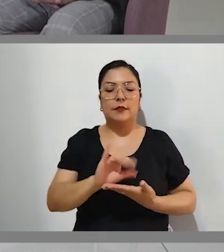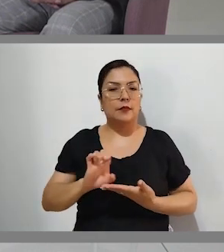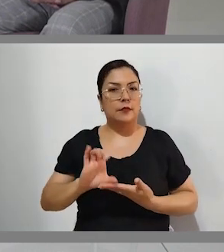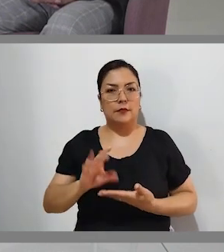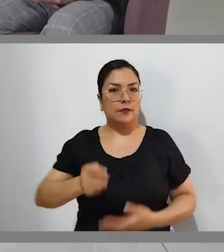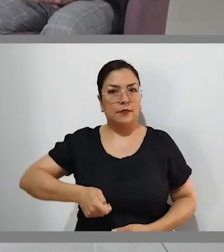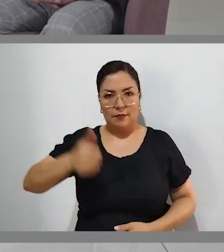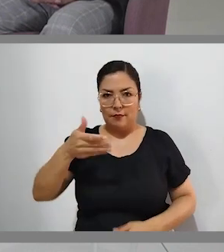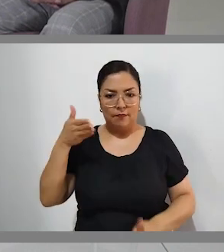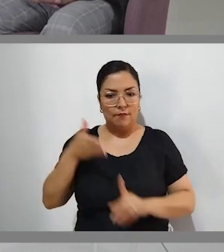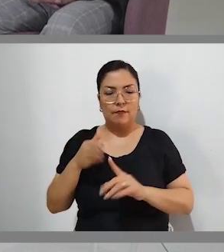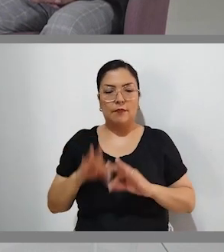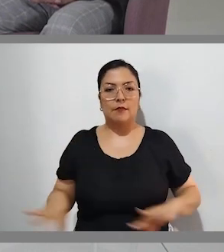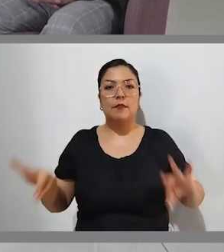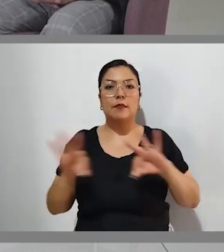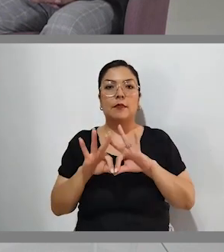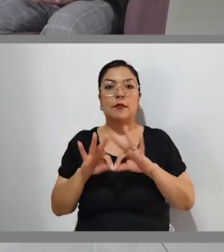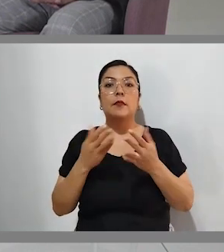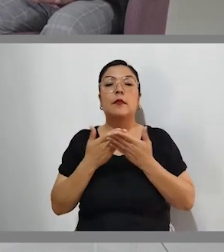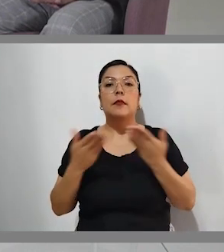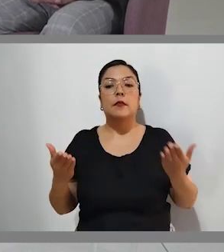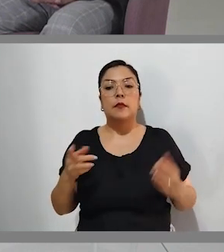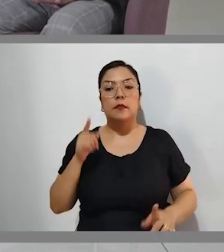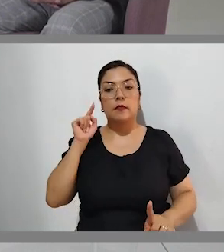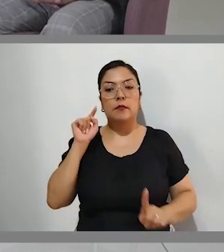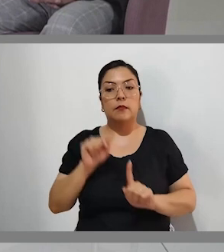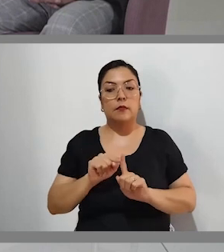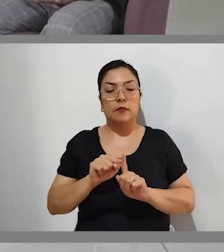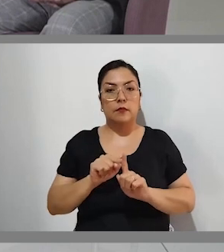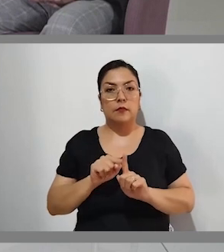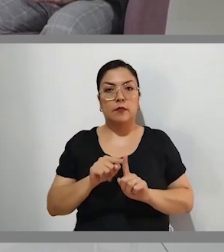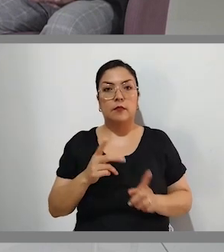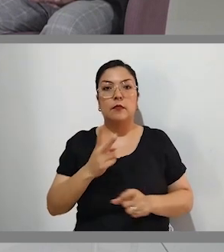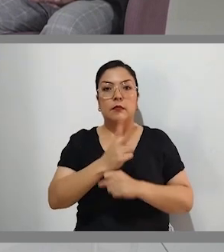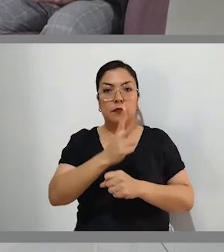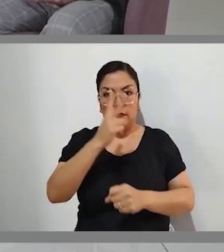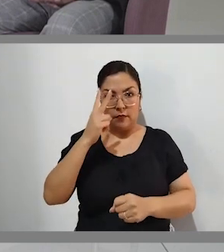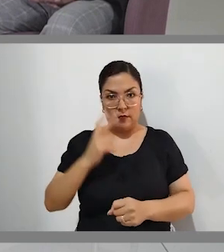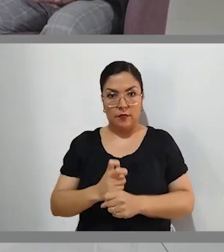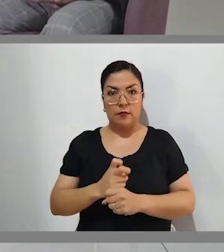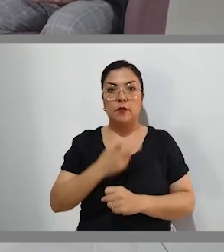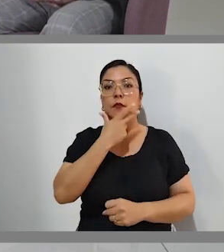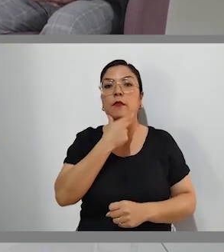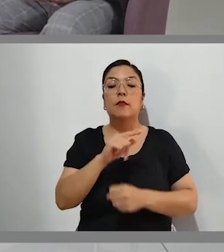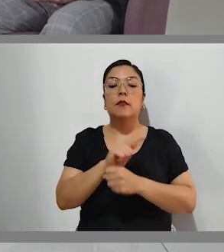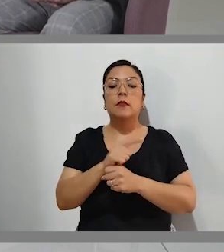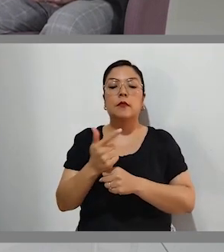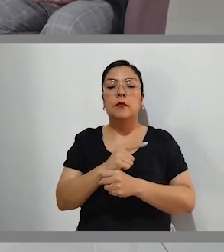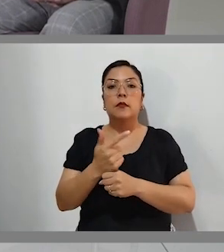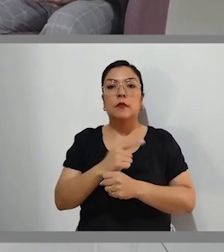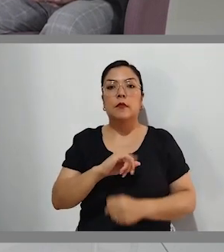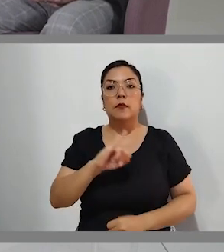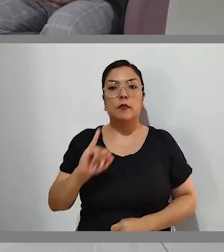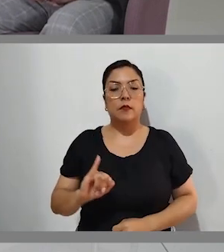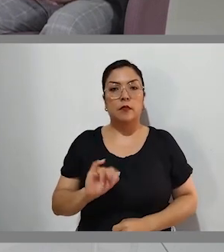del Instituto Electoral de Coahuila. Para este propósito hemos invitado y nos hace favor de acompañarnos el licenciado Julio